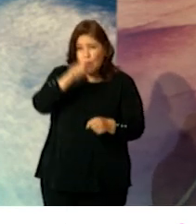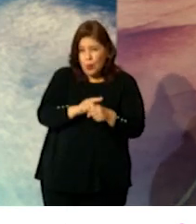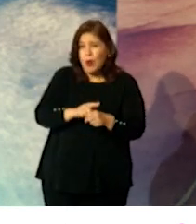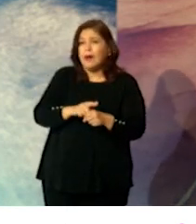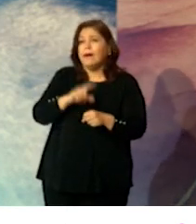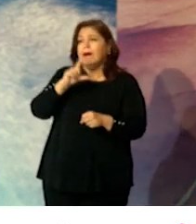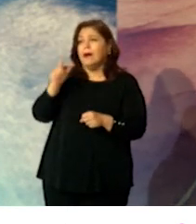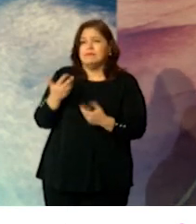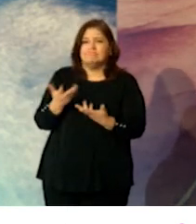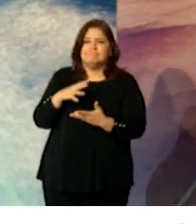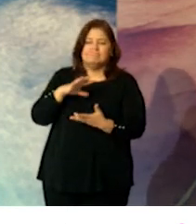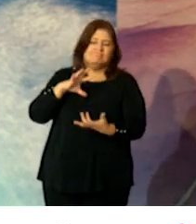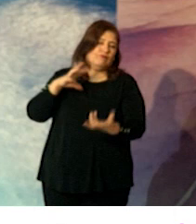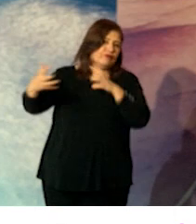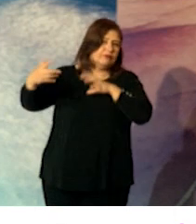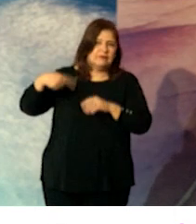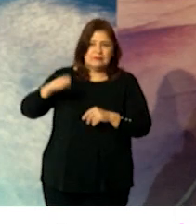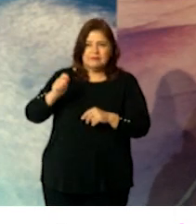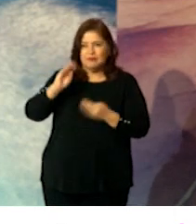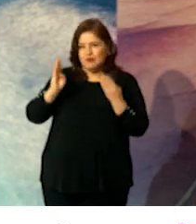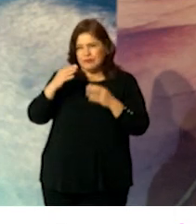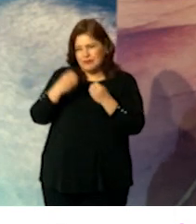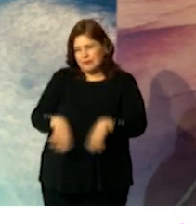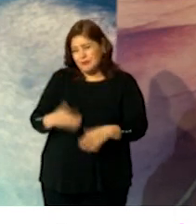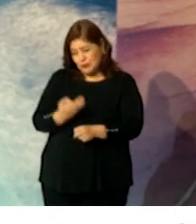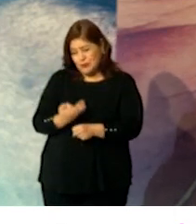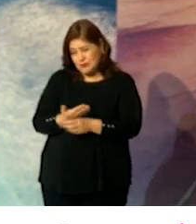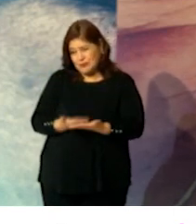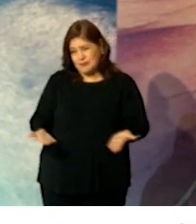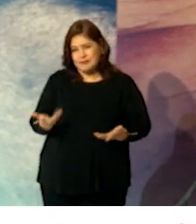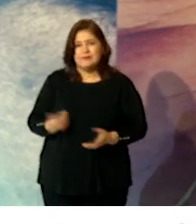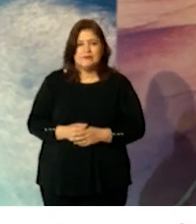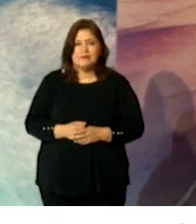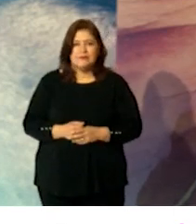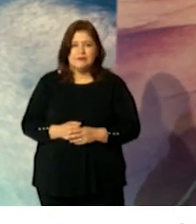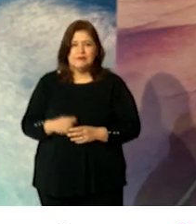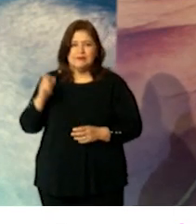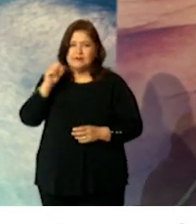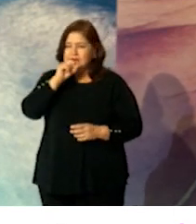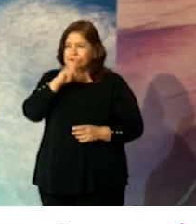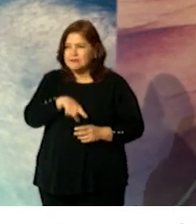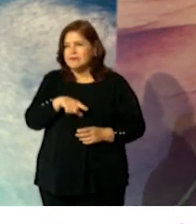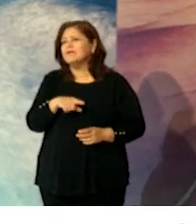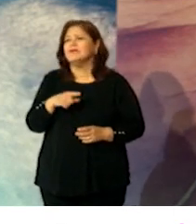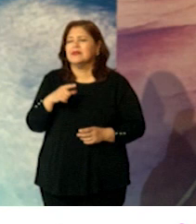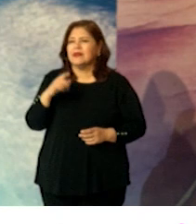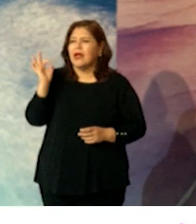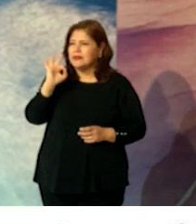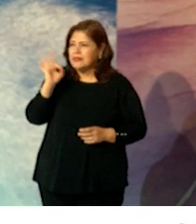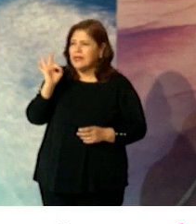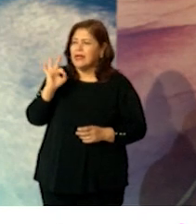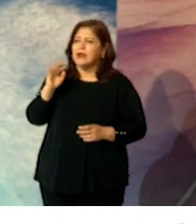llevado al mundo pues a donde estamos actualmente. Y también en que si esa parte